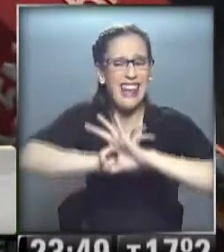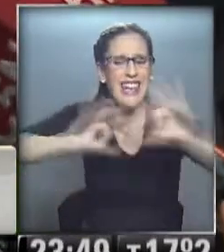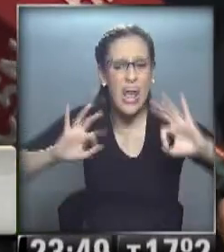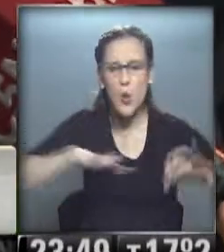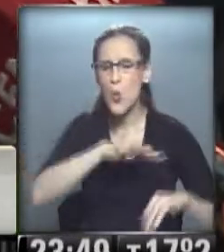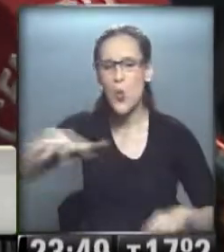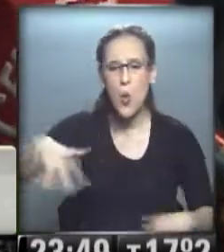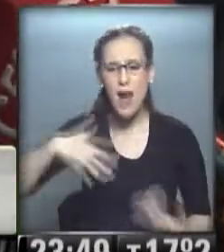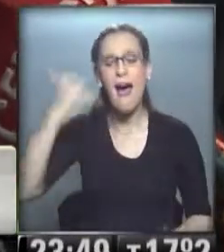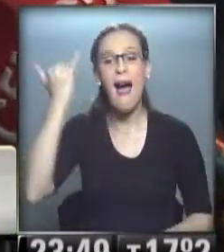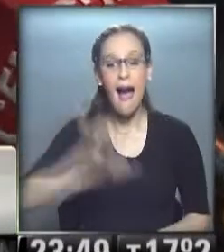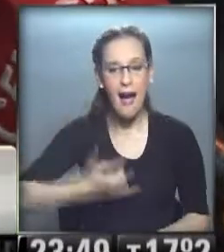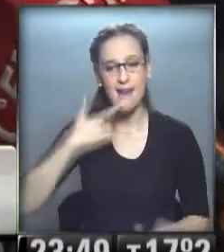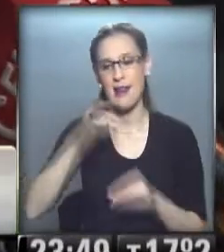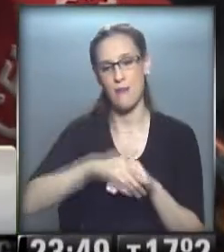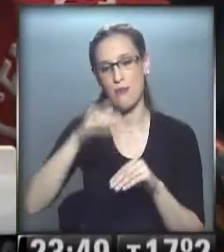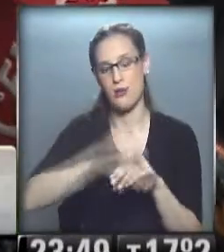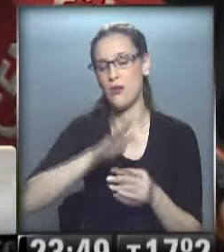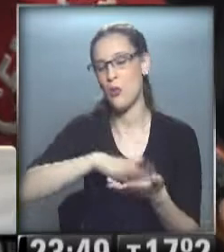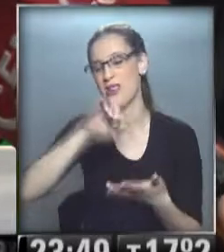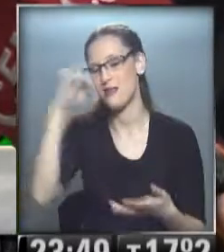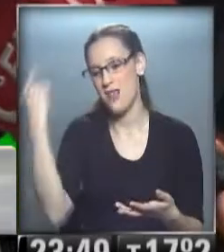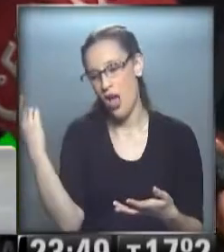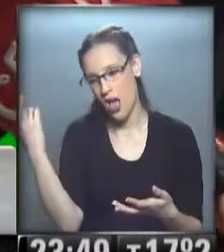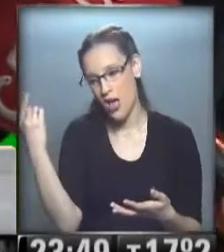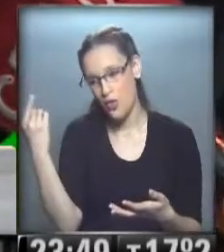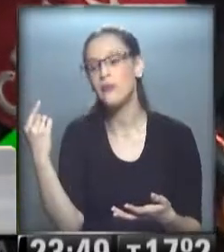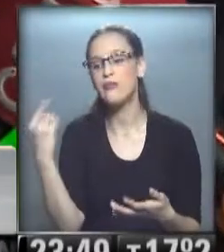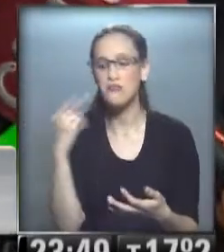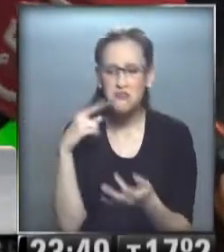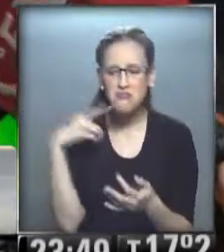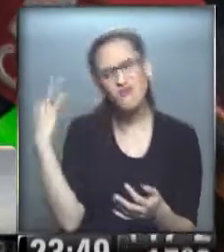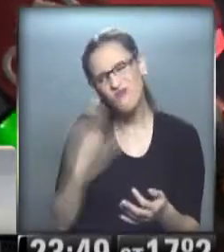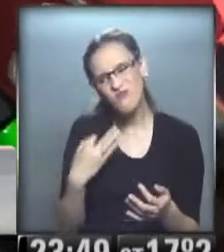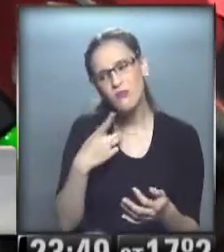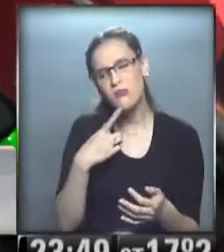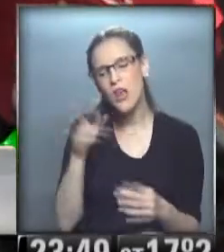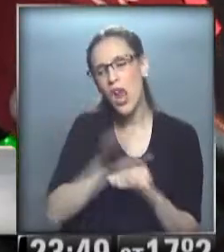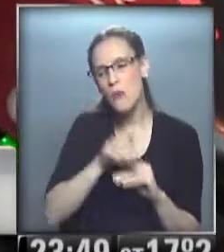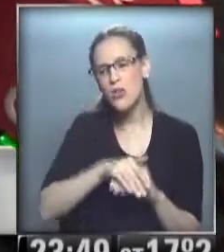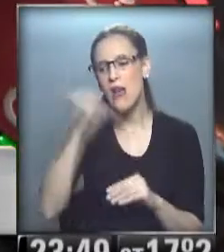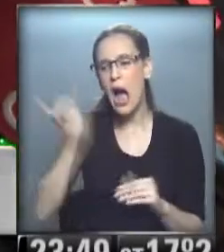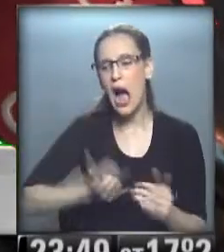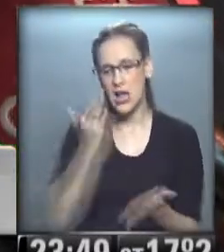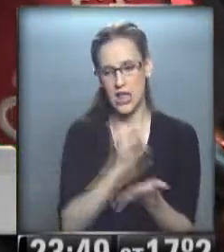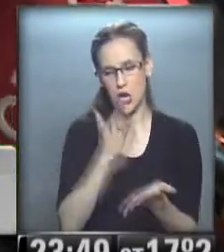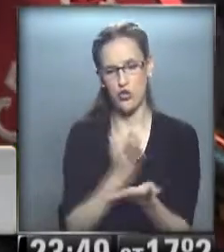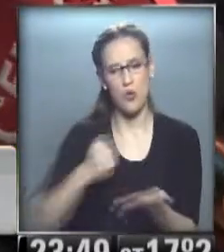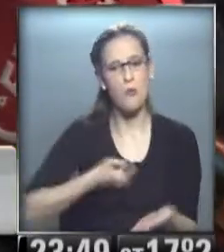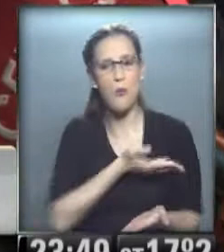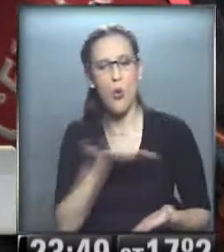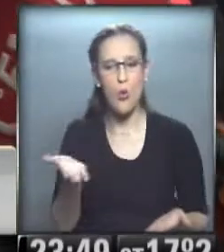la responsabilidad de Estado, del Estado del Código Civil, porque en definitiva la responsabilidad de Estado es derecho público, participa del